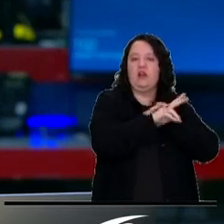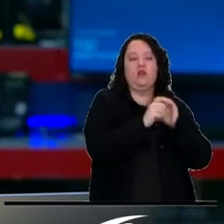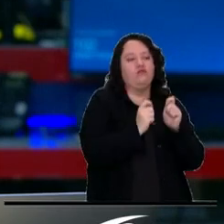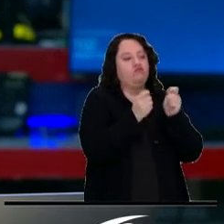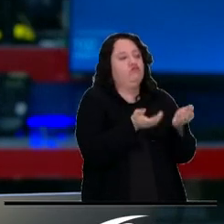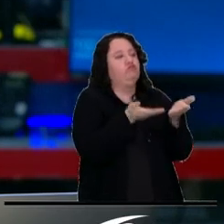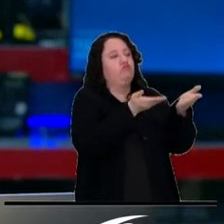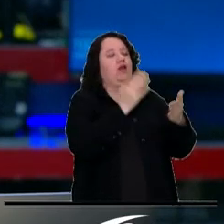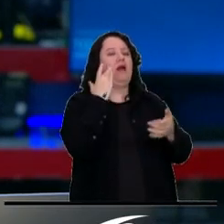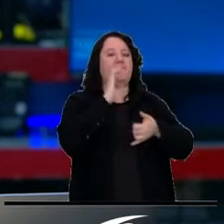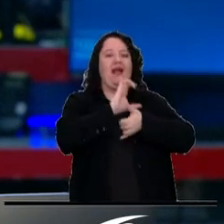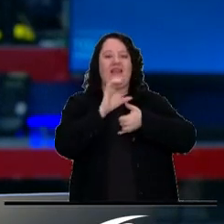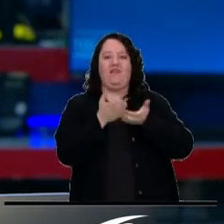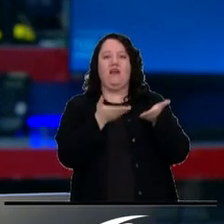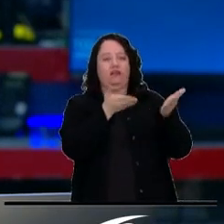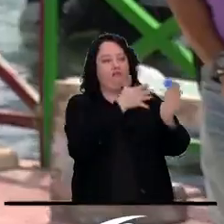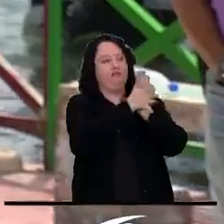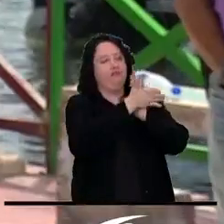palabra en el Caribe colombiano.